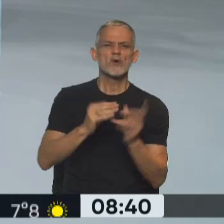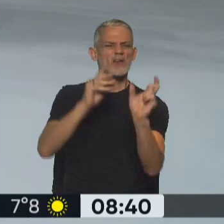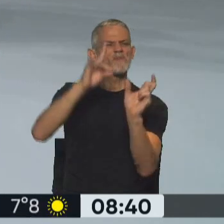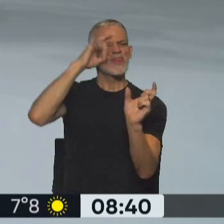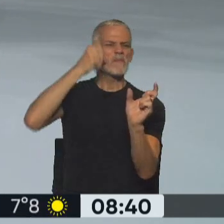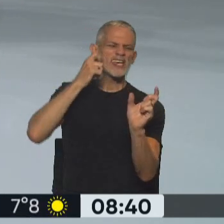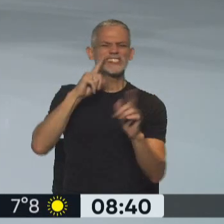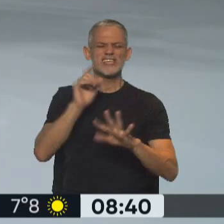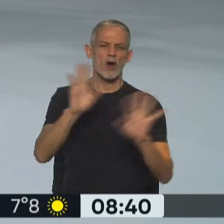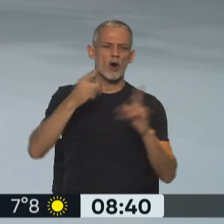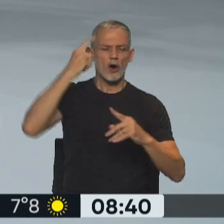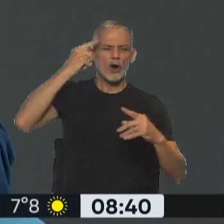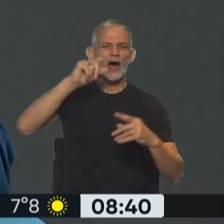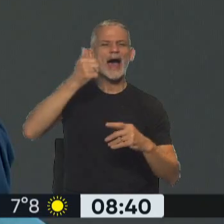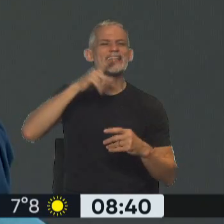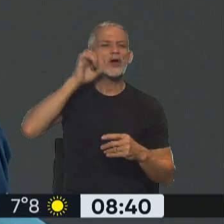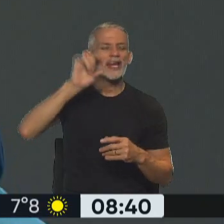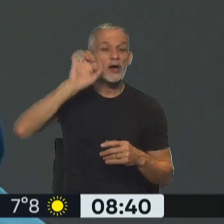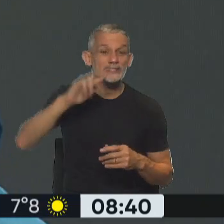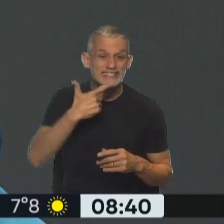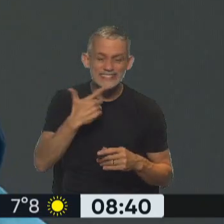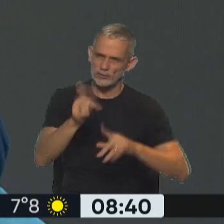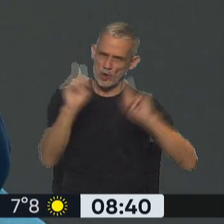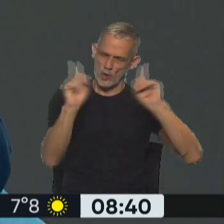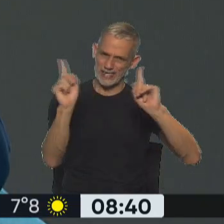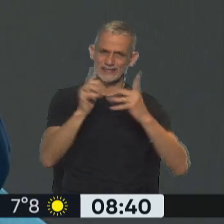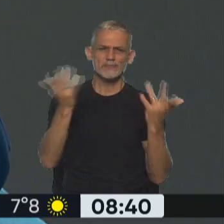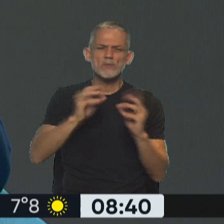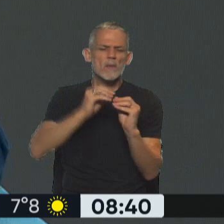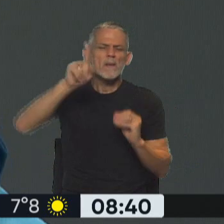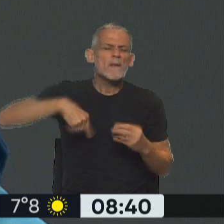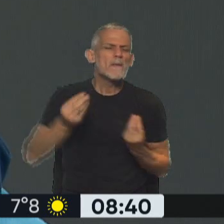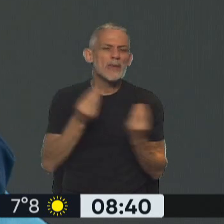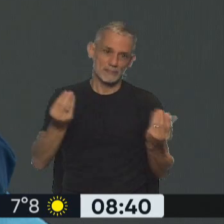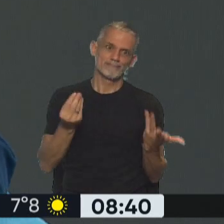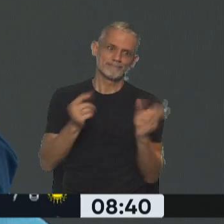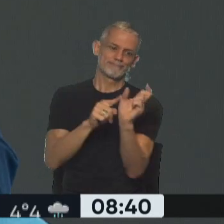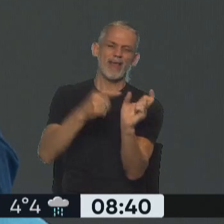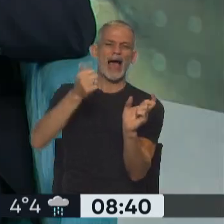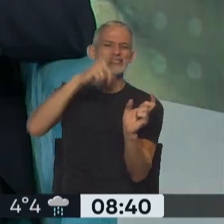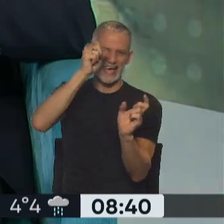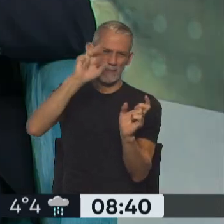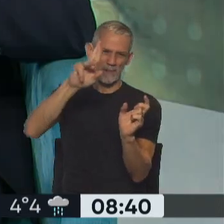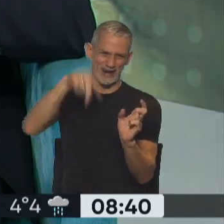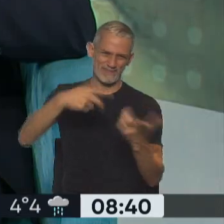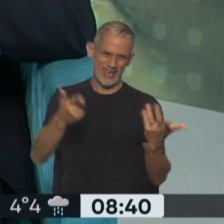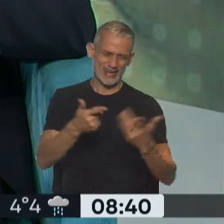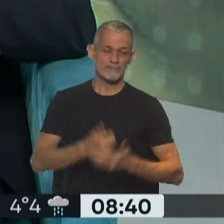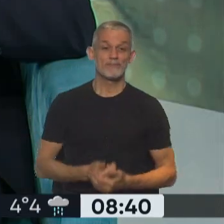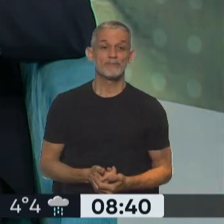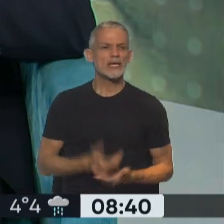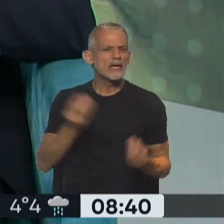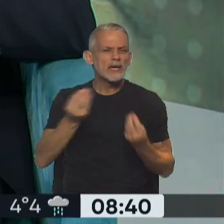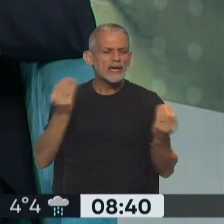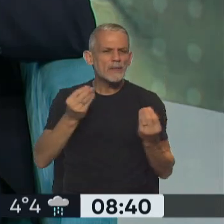demencia senil o arteriosclerosis, sino que hablamos de cuál es la causa que generó esa demencia, y en este caso el Alzheimer. Doctor, me queda una consulta. ¿Qué pasa